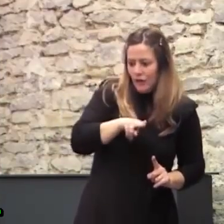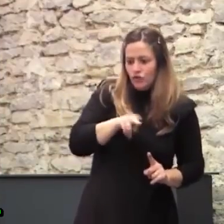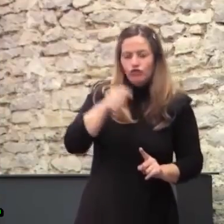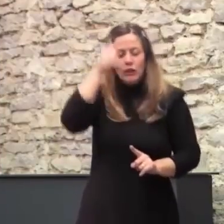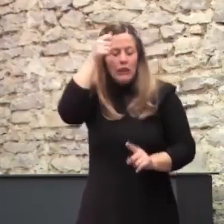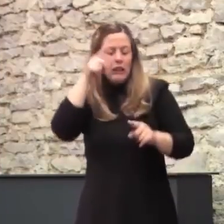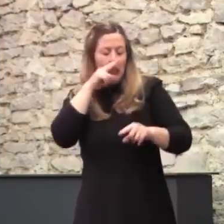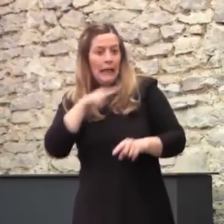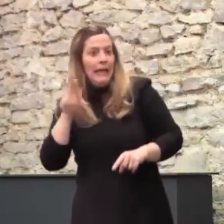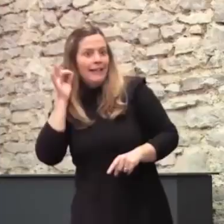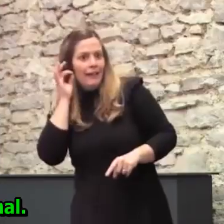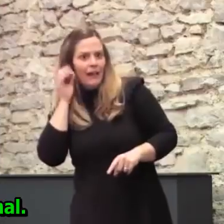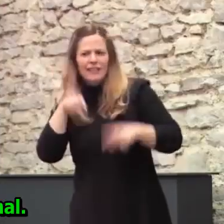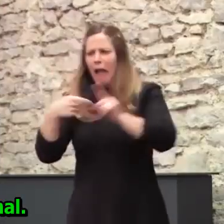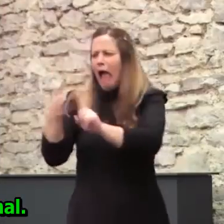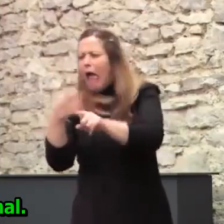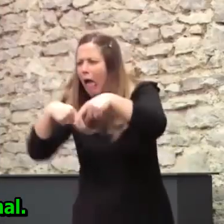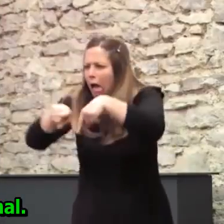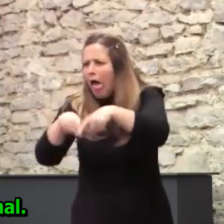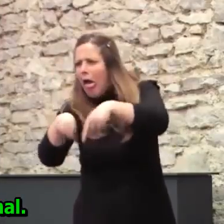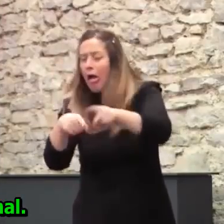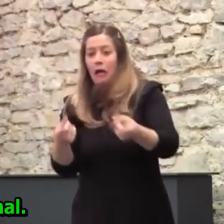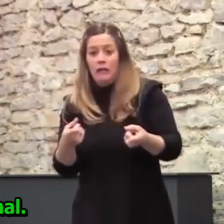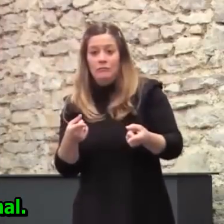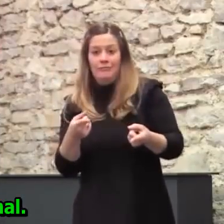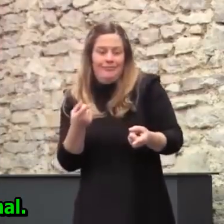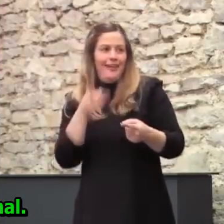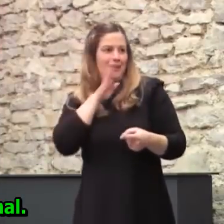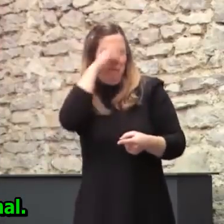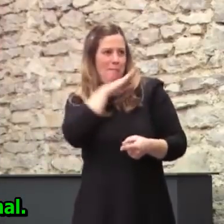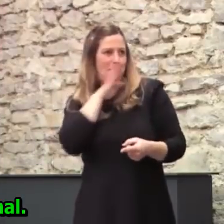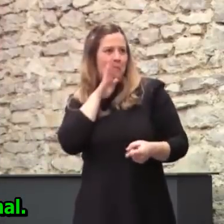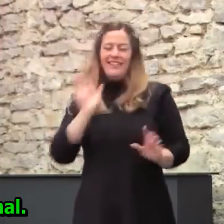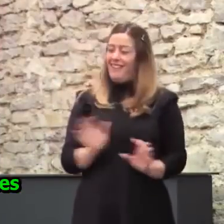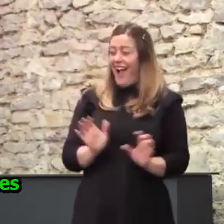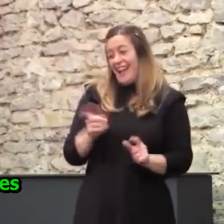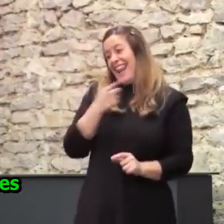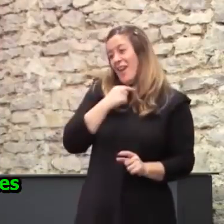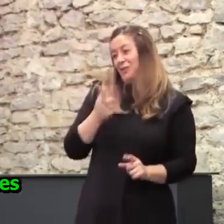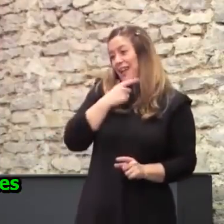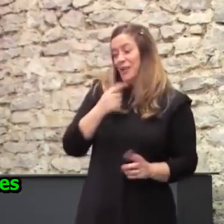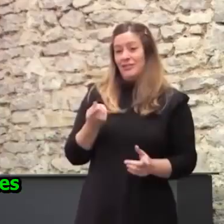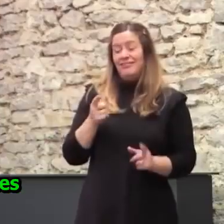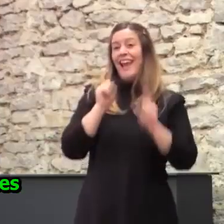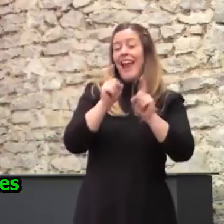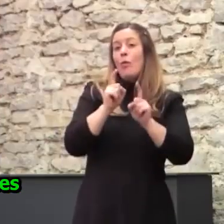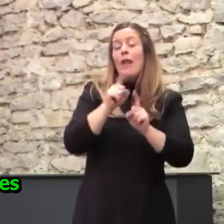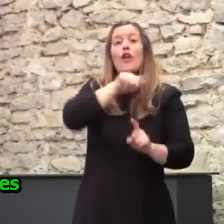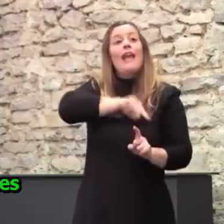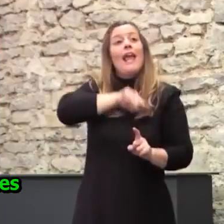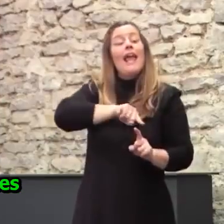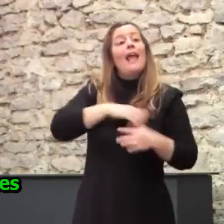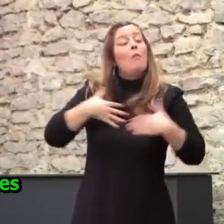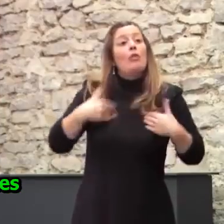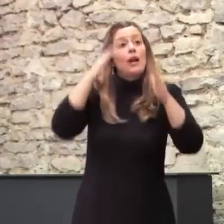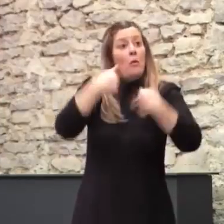le gusta a tu hija, ¿no? Realmente el problema yo creo que es que no recibimos educación emocional. A mí me han enseñado miles de veces en el